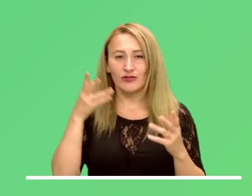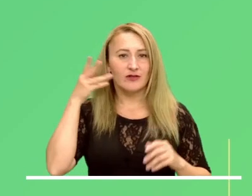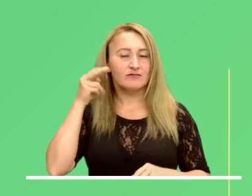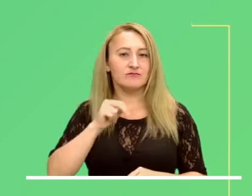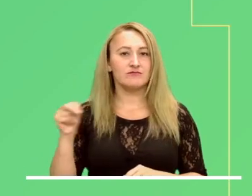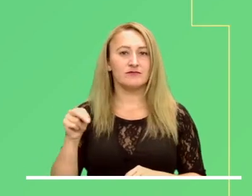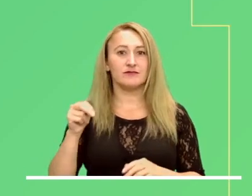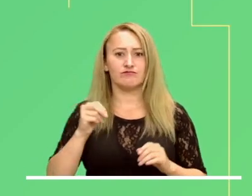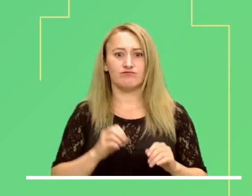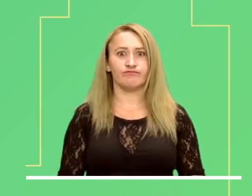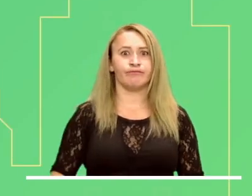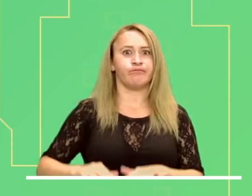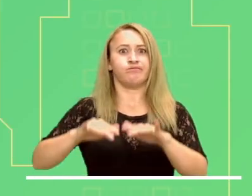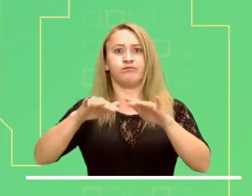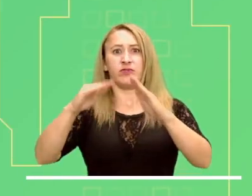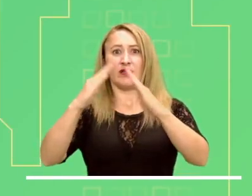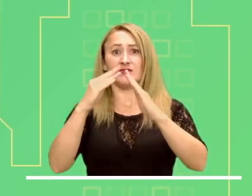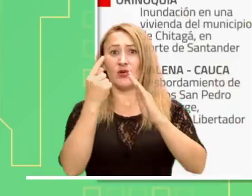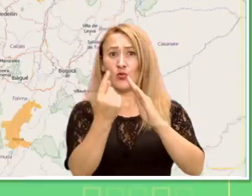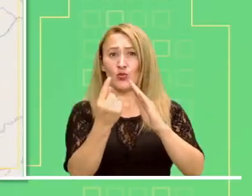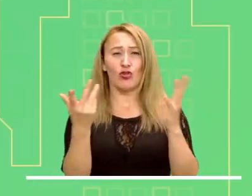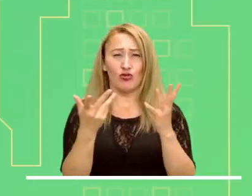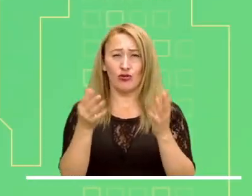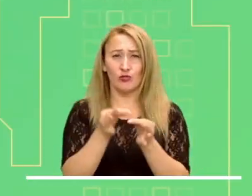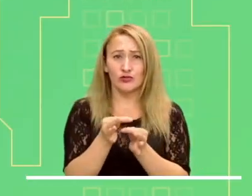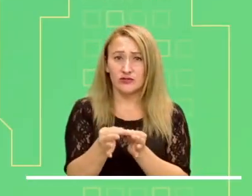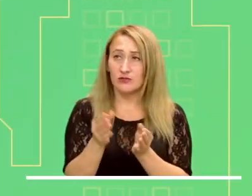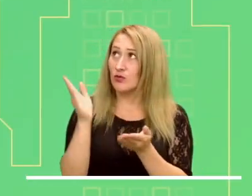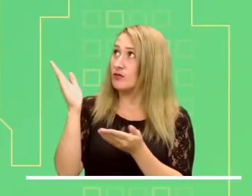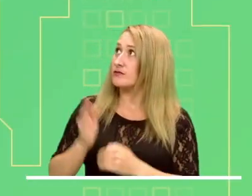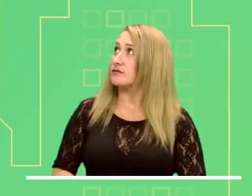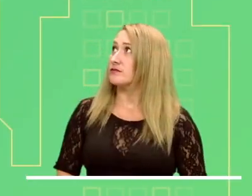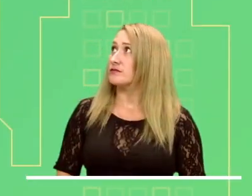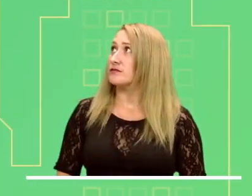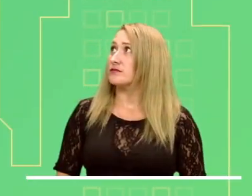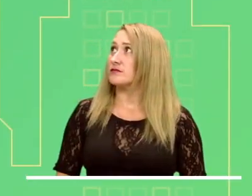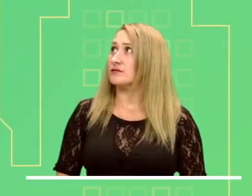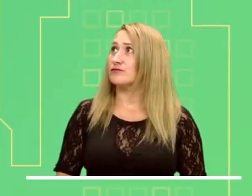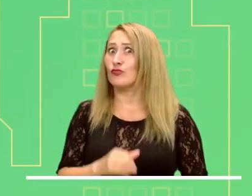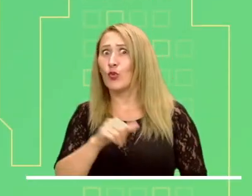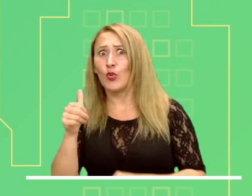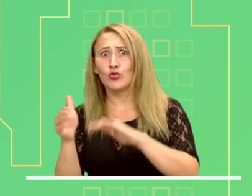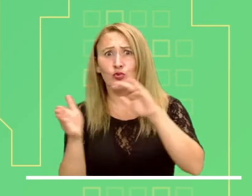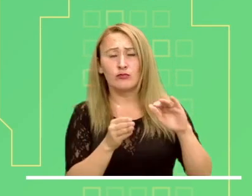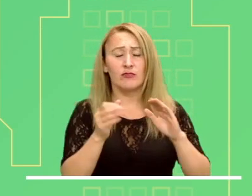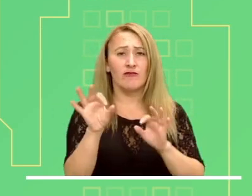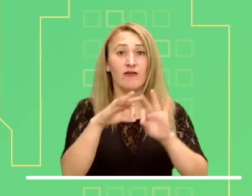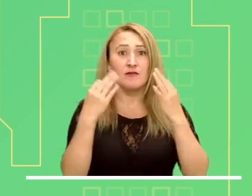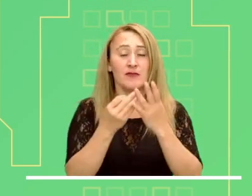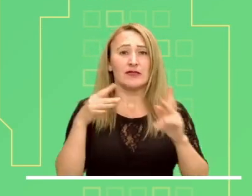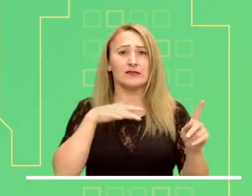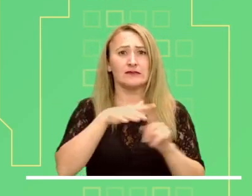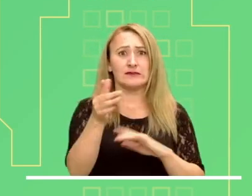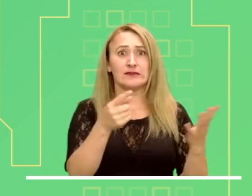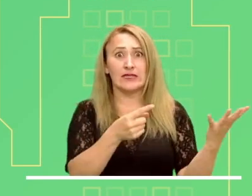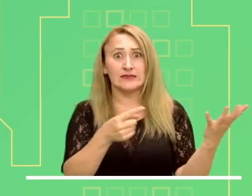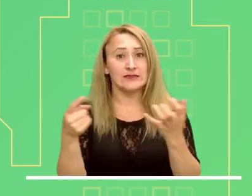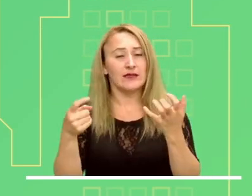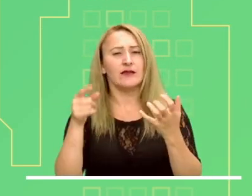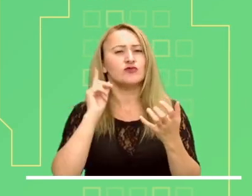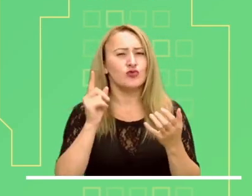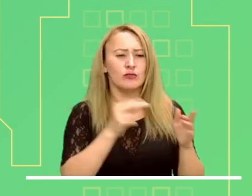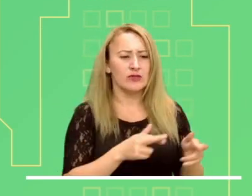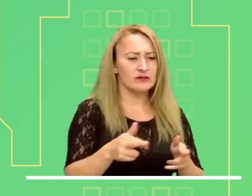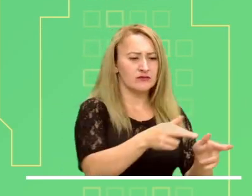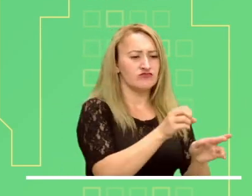Veamos ahora las alertas que se encuentran activas. Alerta roja en norte de Santander por inundación en una vivienda del municipio de Chitagá. Por